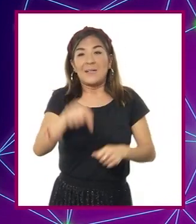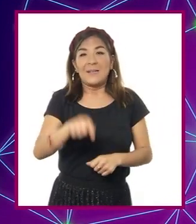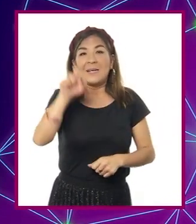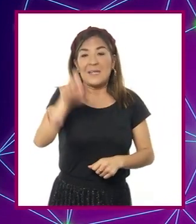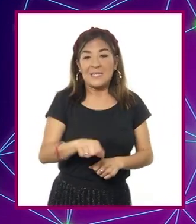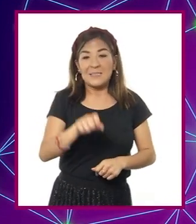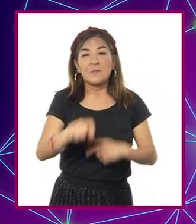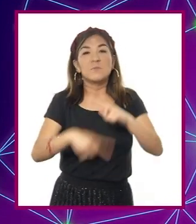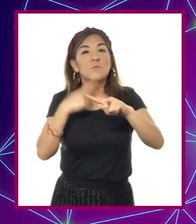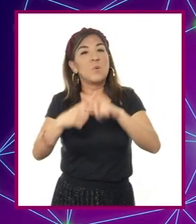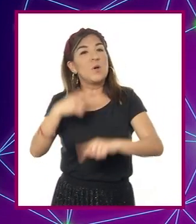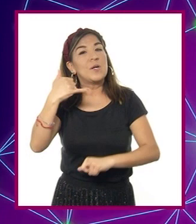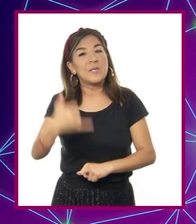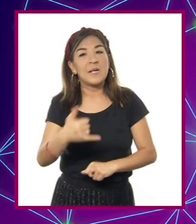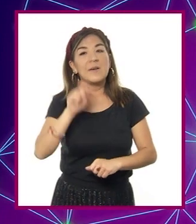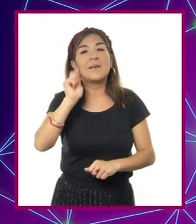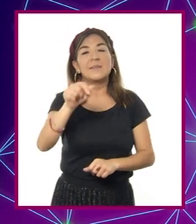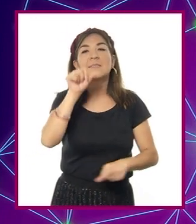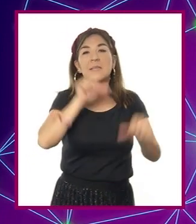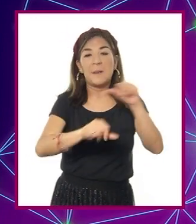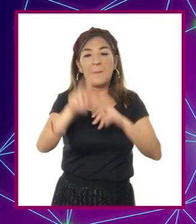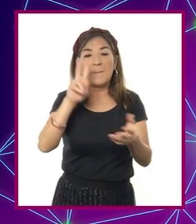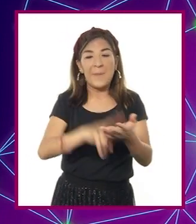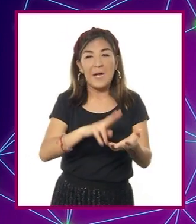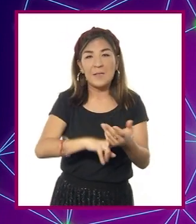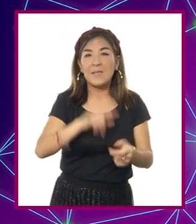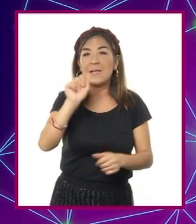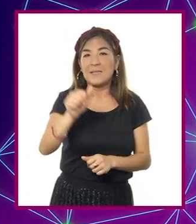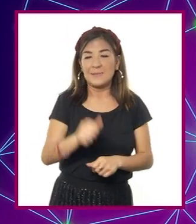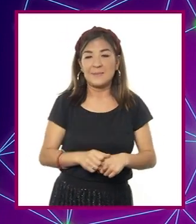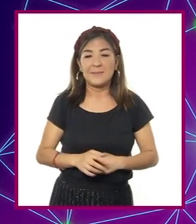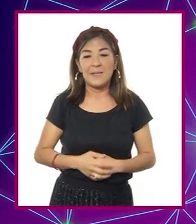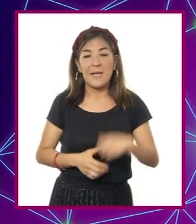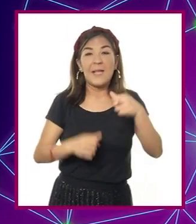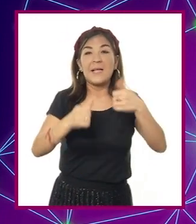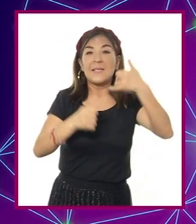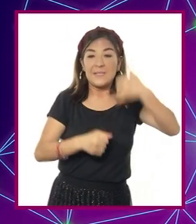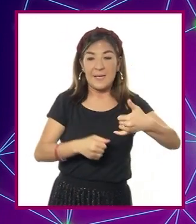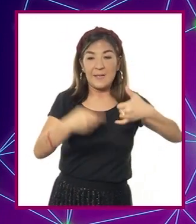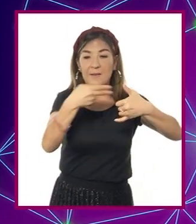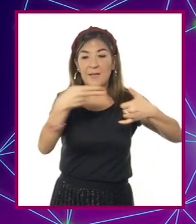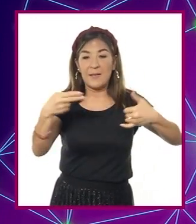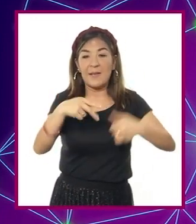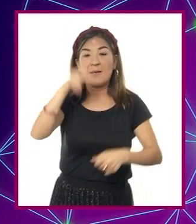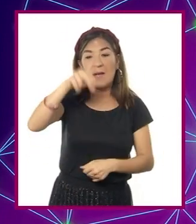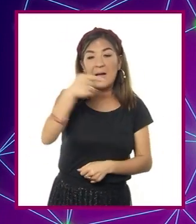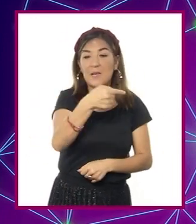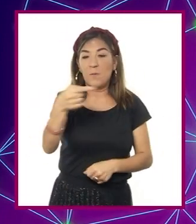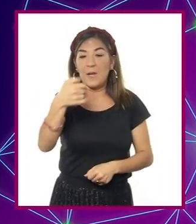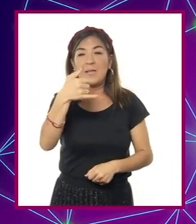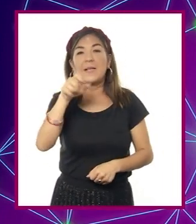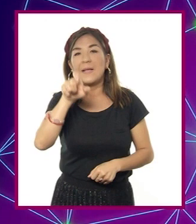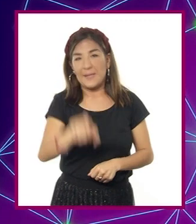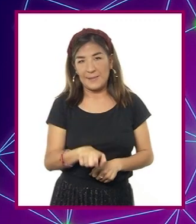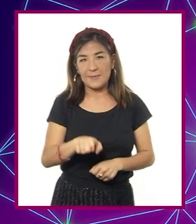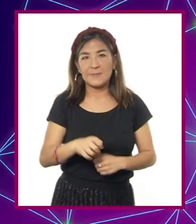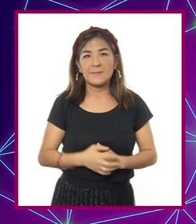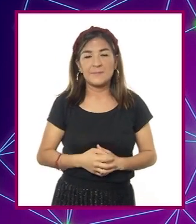Y, podemos despejar Y y obtenemos que Y es igual a K entre